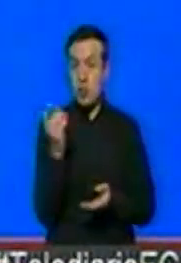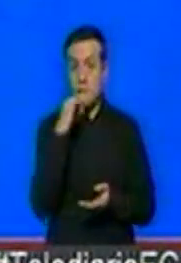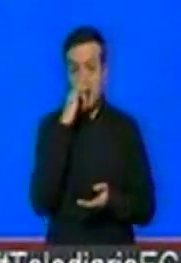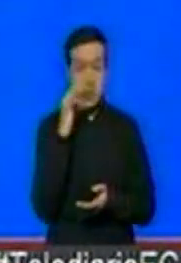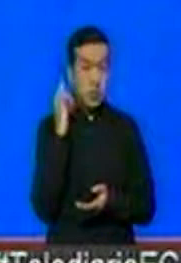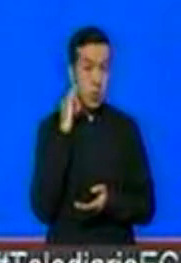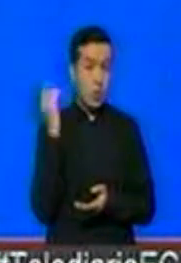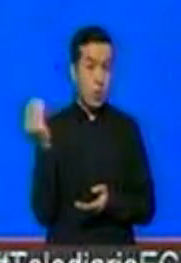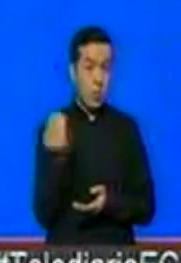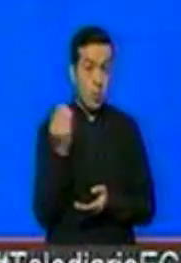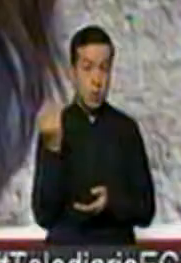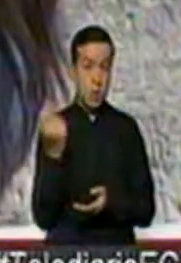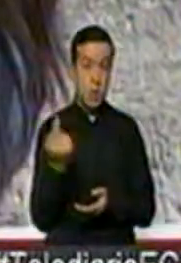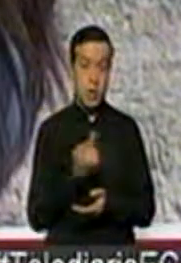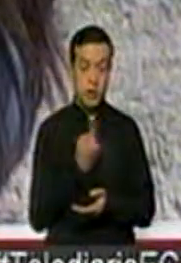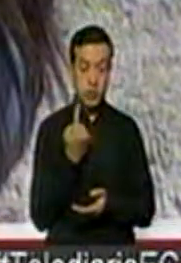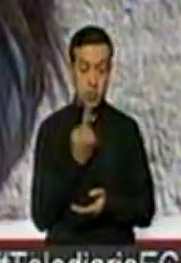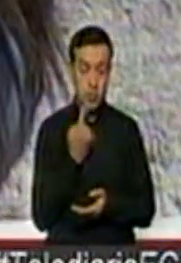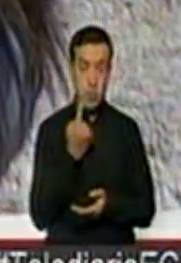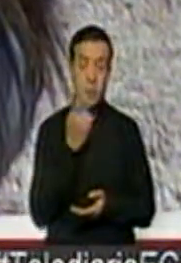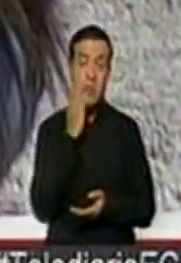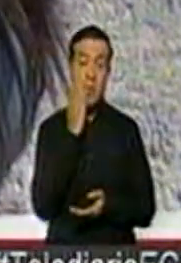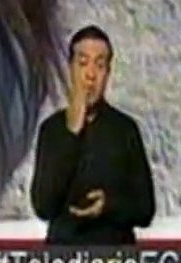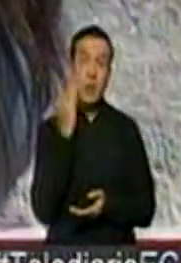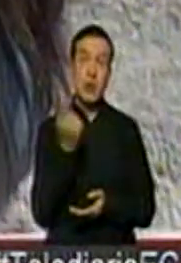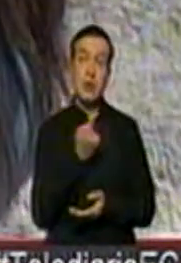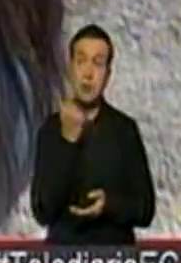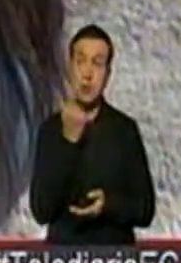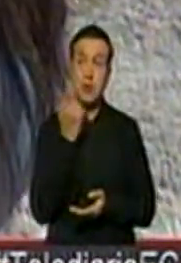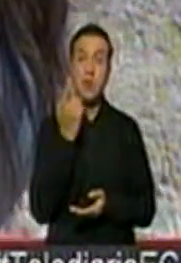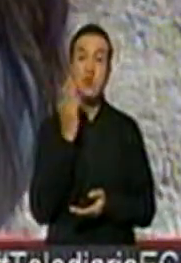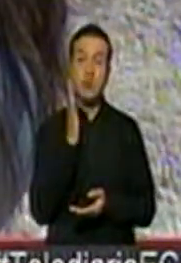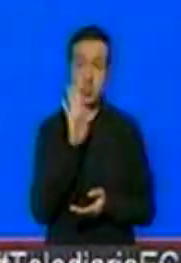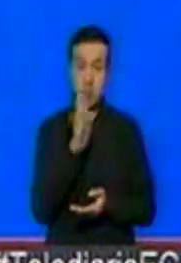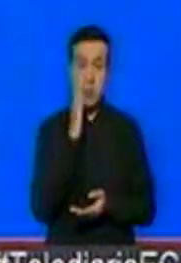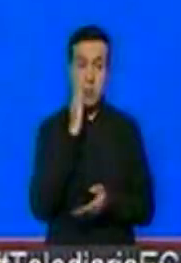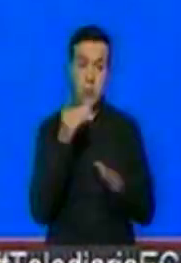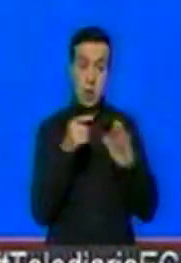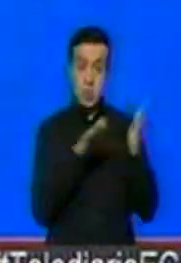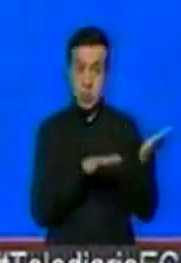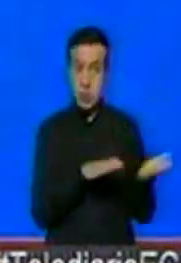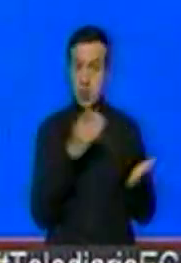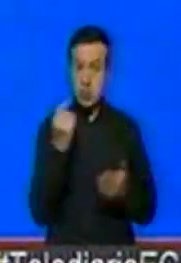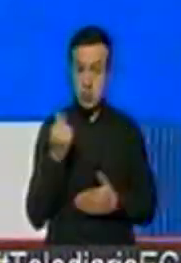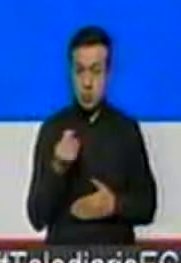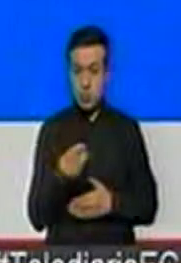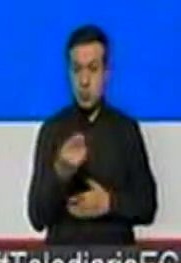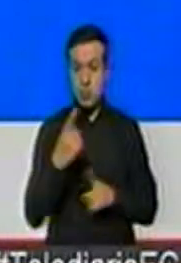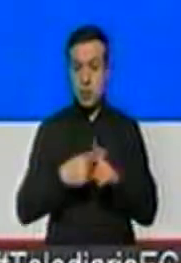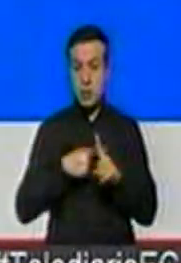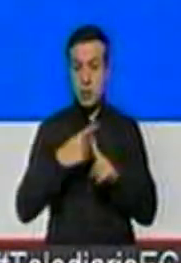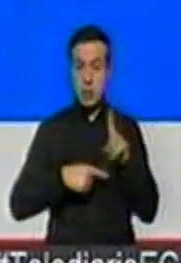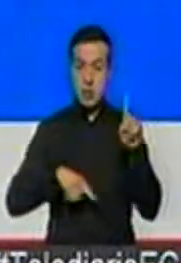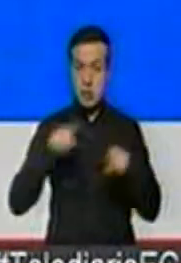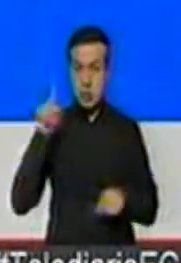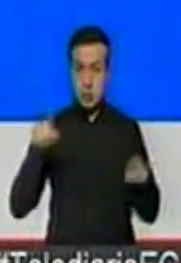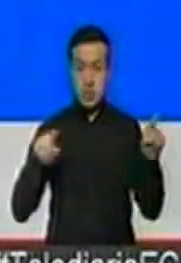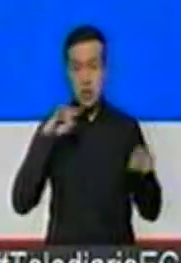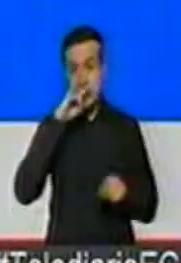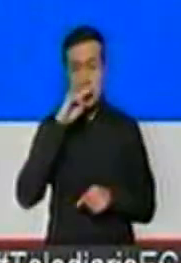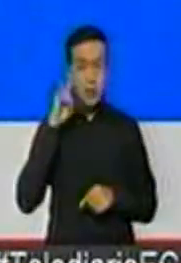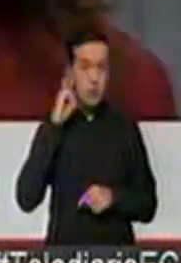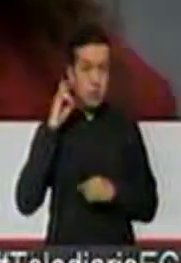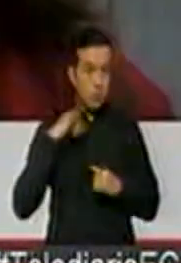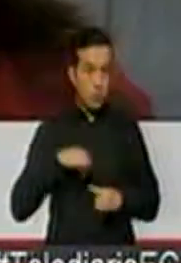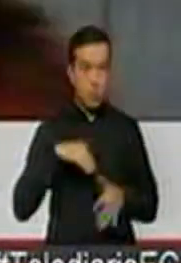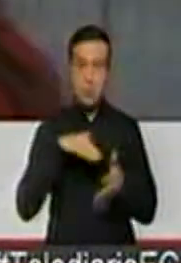niñas y adolescentes huérfanos cuyas madres fueron víctimas de femicidio. Vamos a entregarles un bono mensual variable para que esos niños puedan seguir con